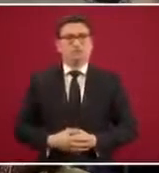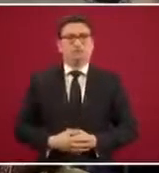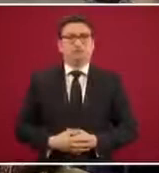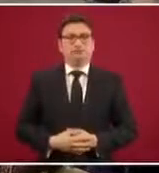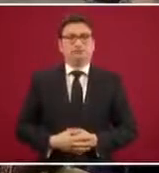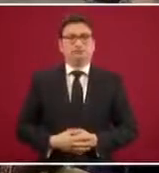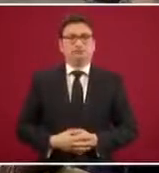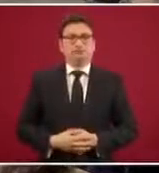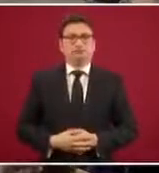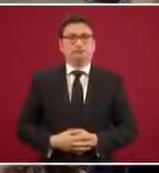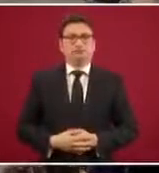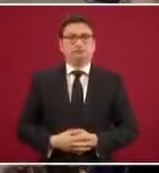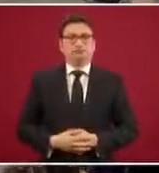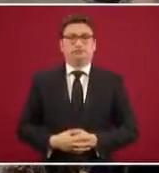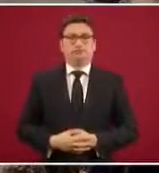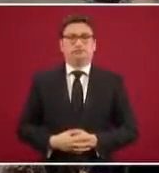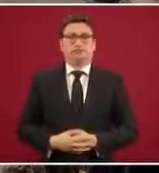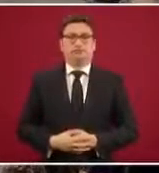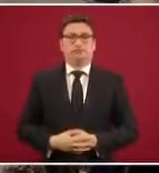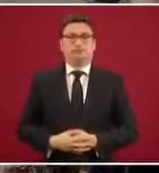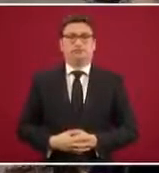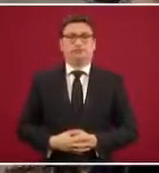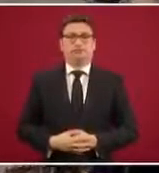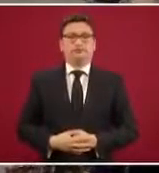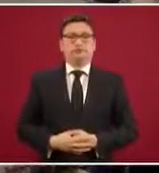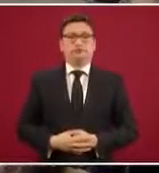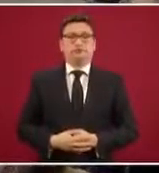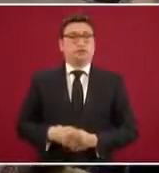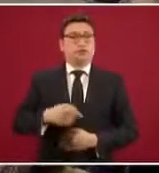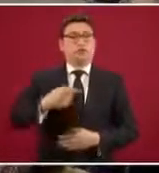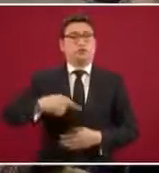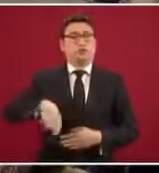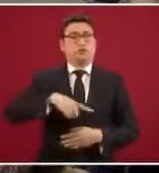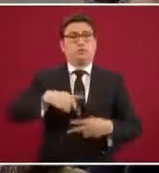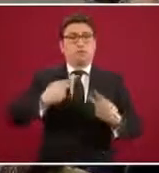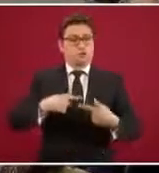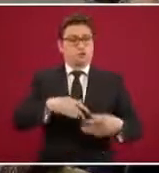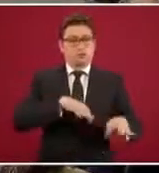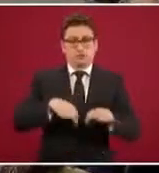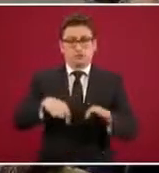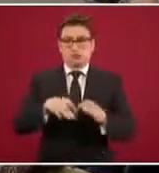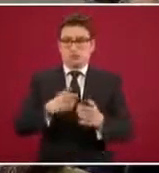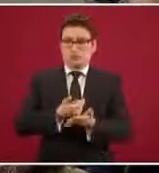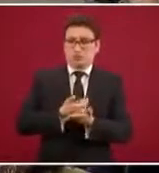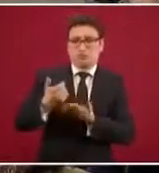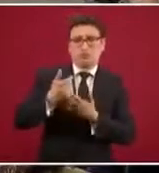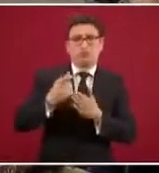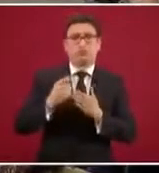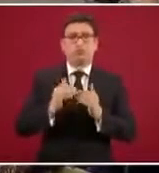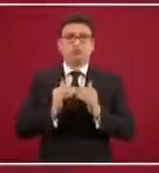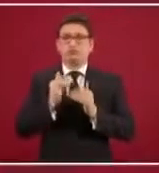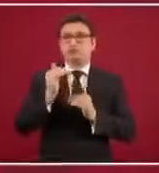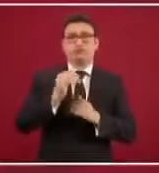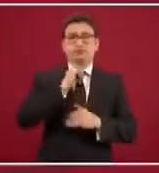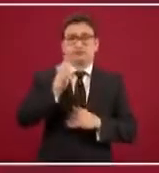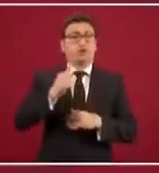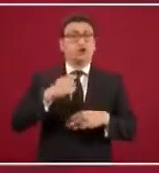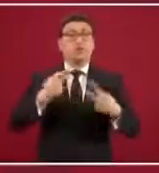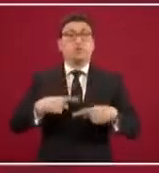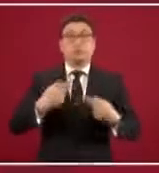a que no haya aumentos en los salarios, que se despida a